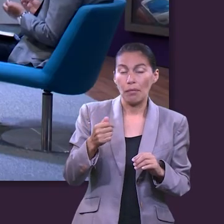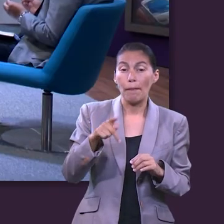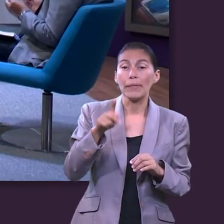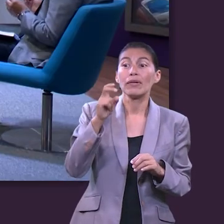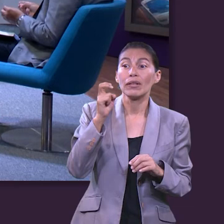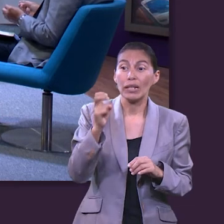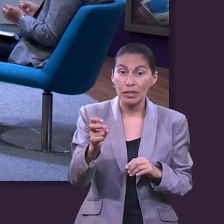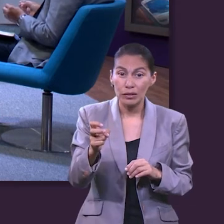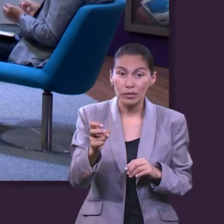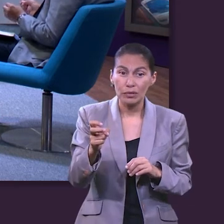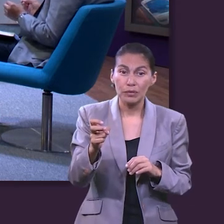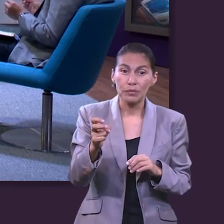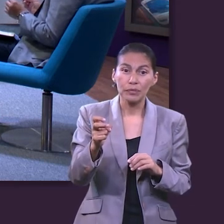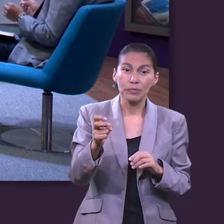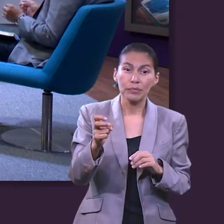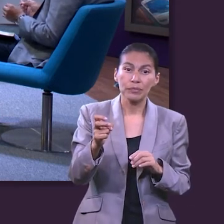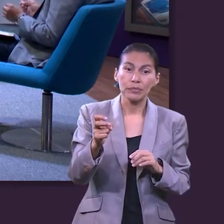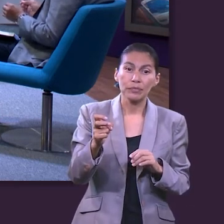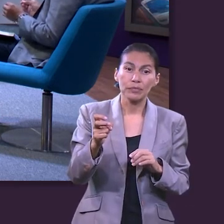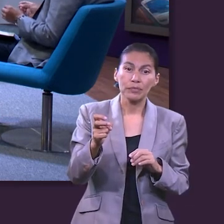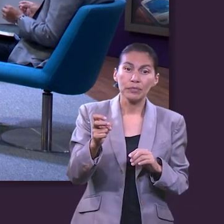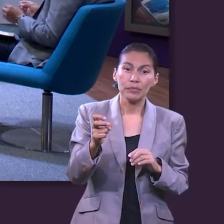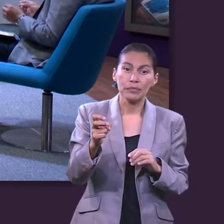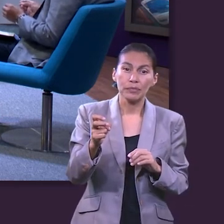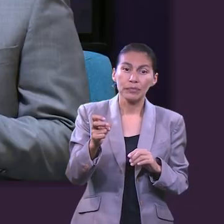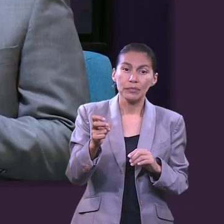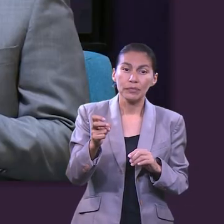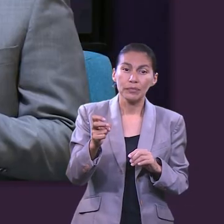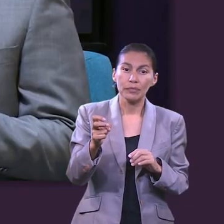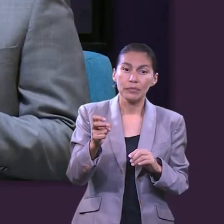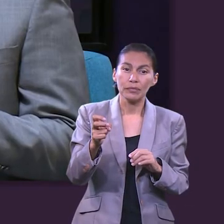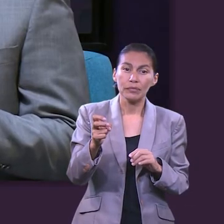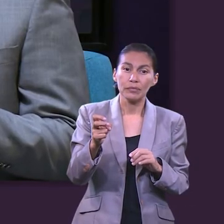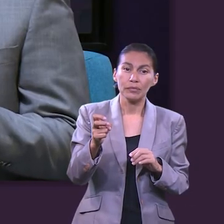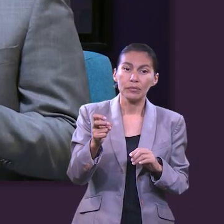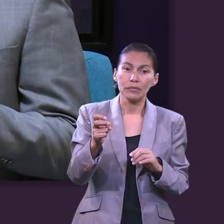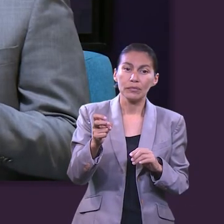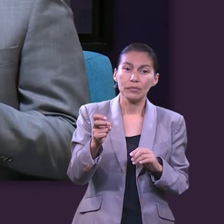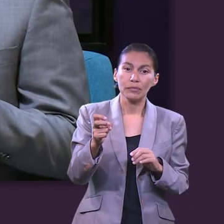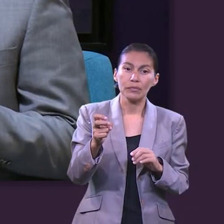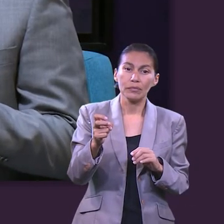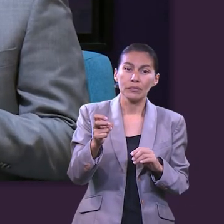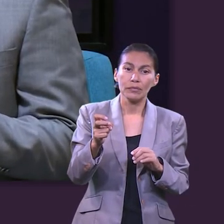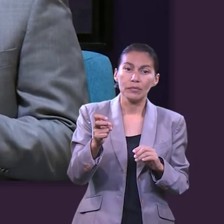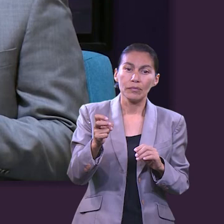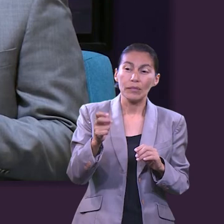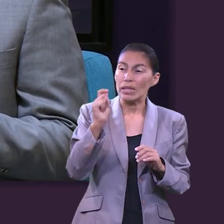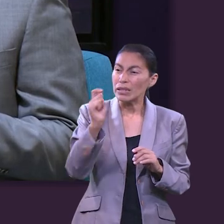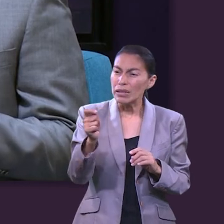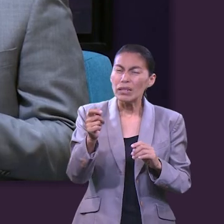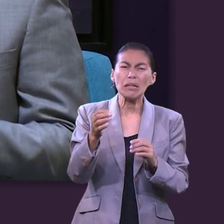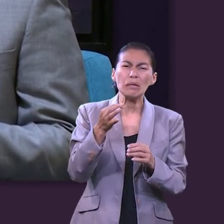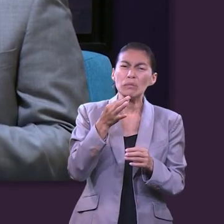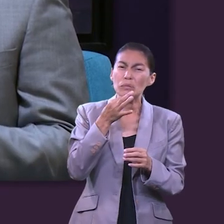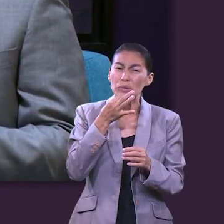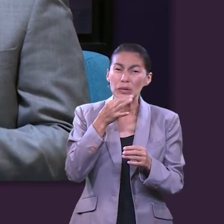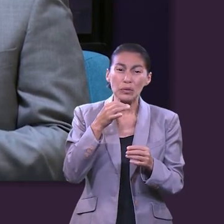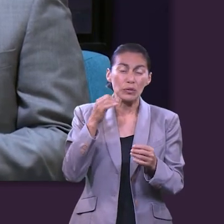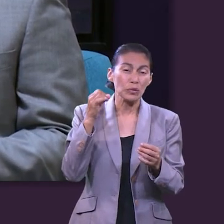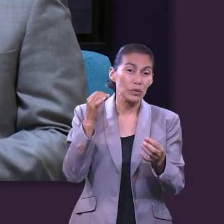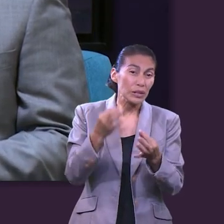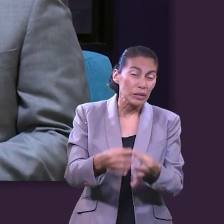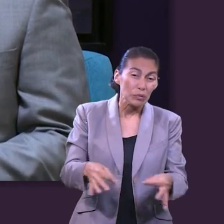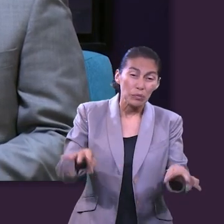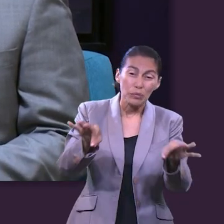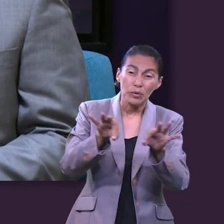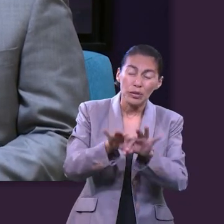ese acontecimiento estaba enfocado a decir que un evento muy importante de